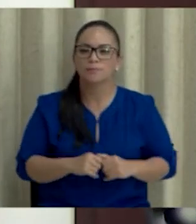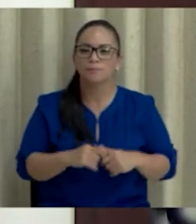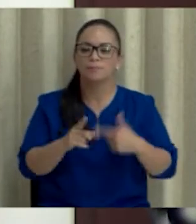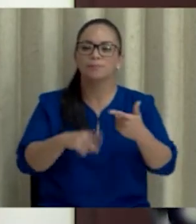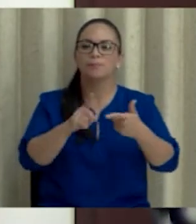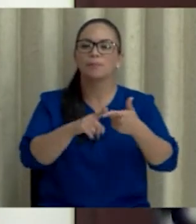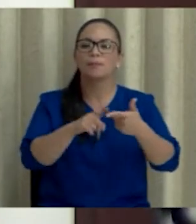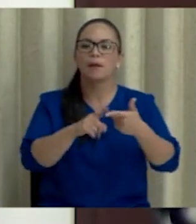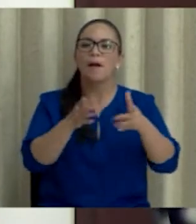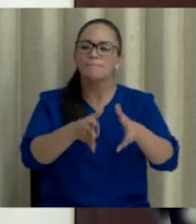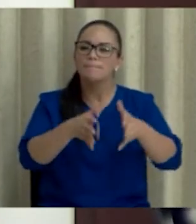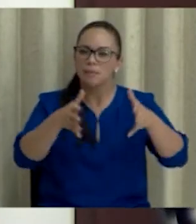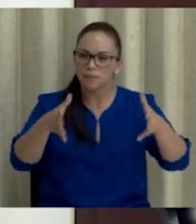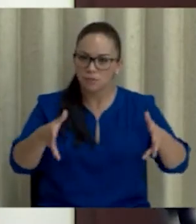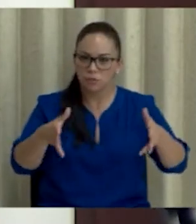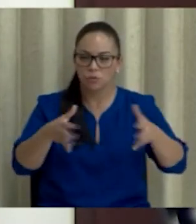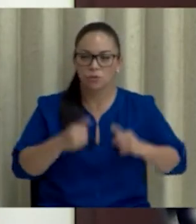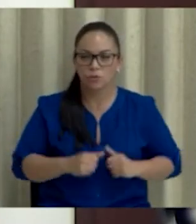creación de